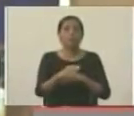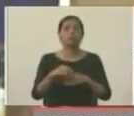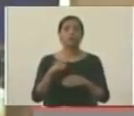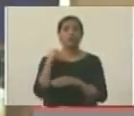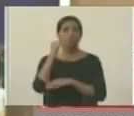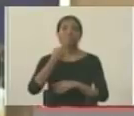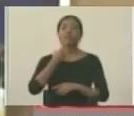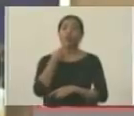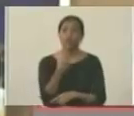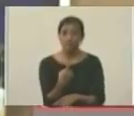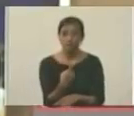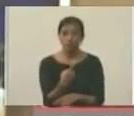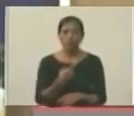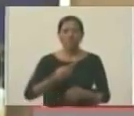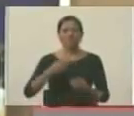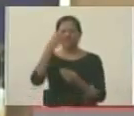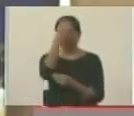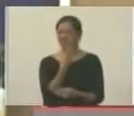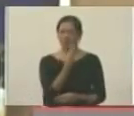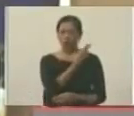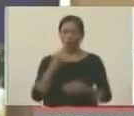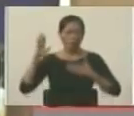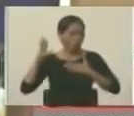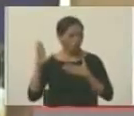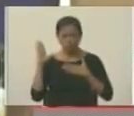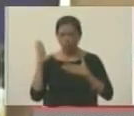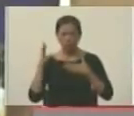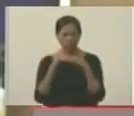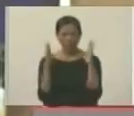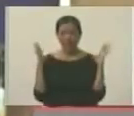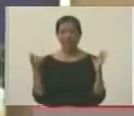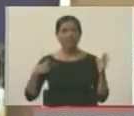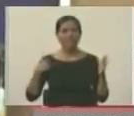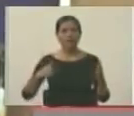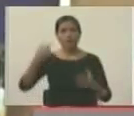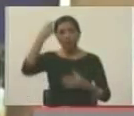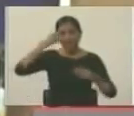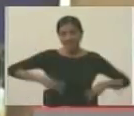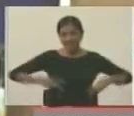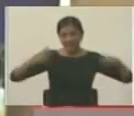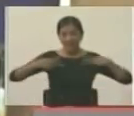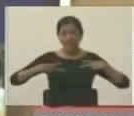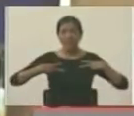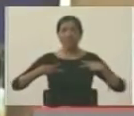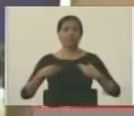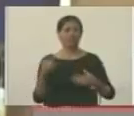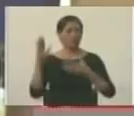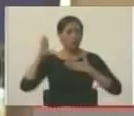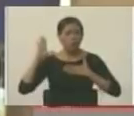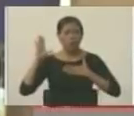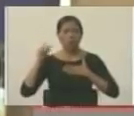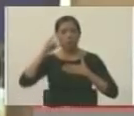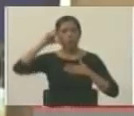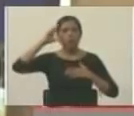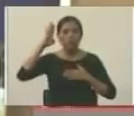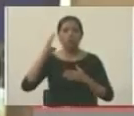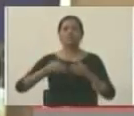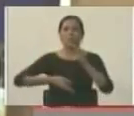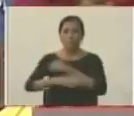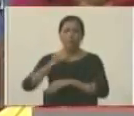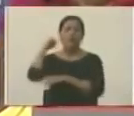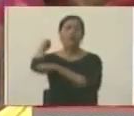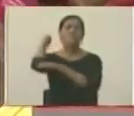digo, te lo juro. Te lo juro por lo más grande que pueda tener en la vida. Te lo juro por nuestro Dios creador, que vamos a vencer